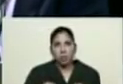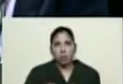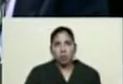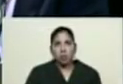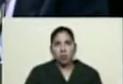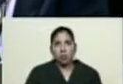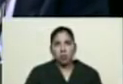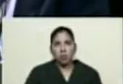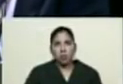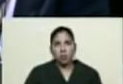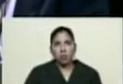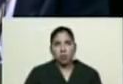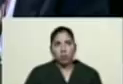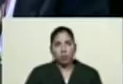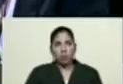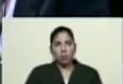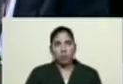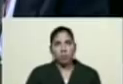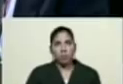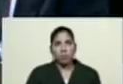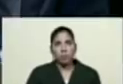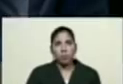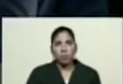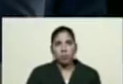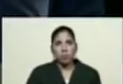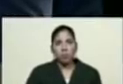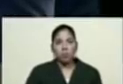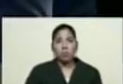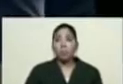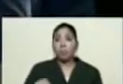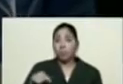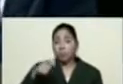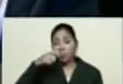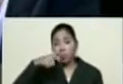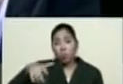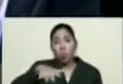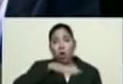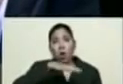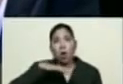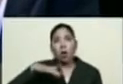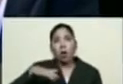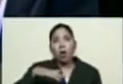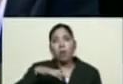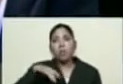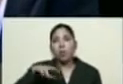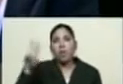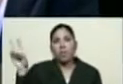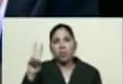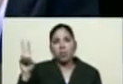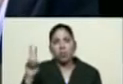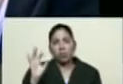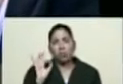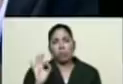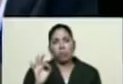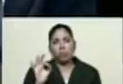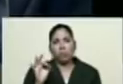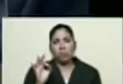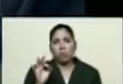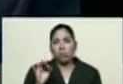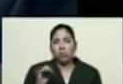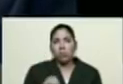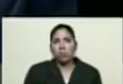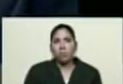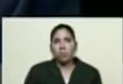el valor que ha tenido también este pueblo, el pueblo de Venezuela. Y al frente de este pueblo,